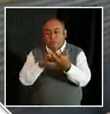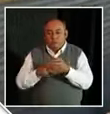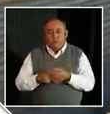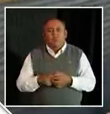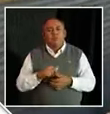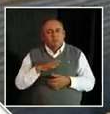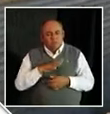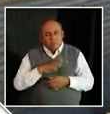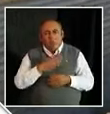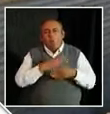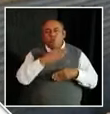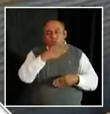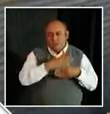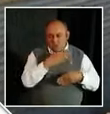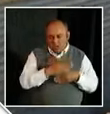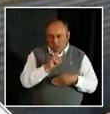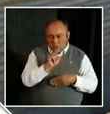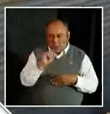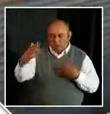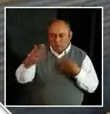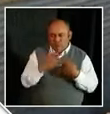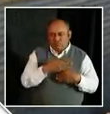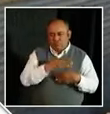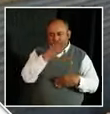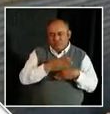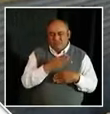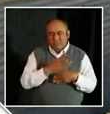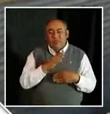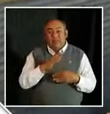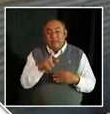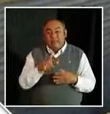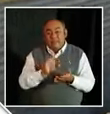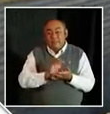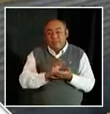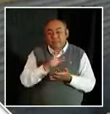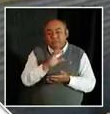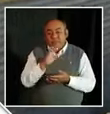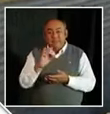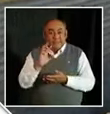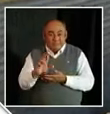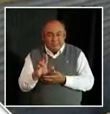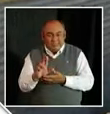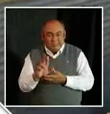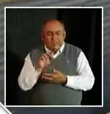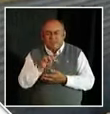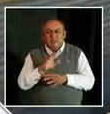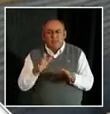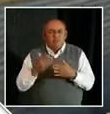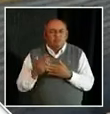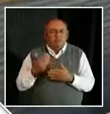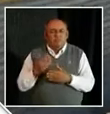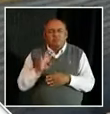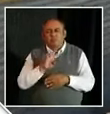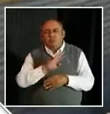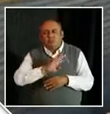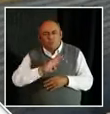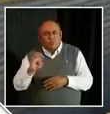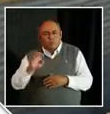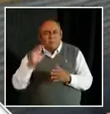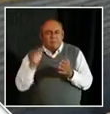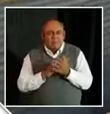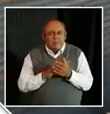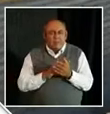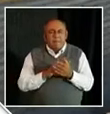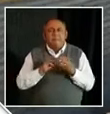la cortina, que es de concreto CCR, que a la fecha hemos colocado un volumen de 400,000